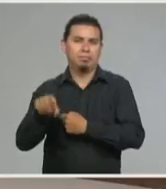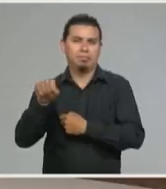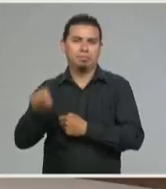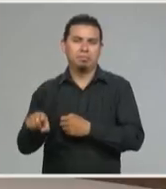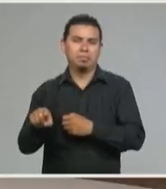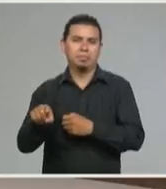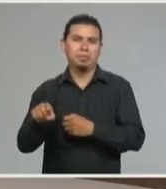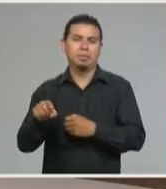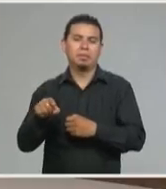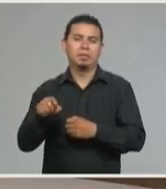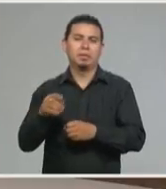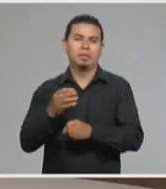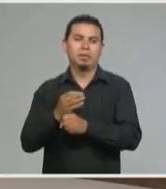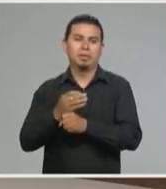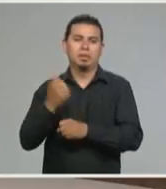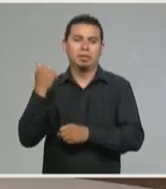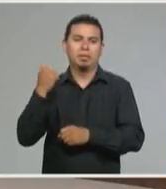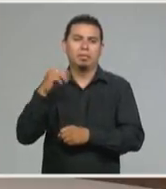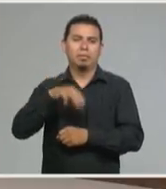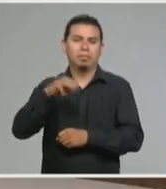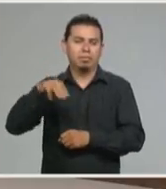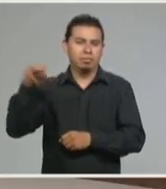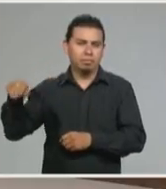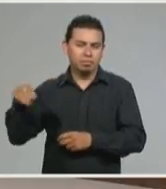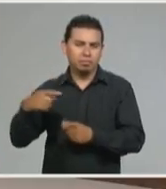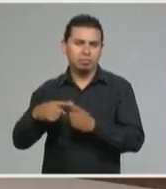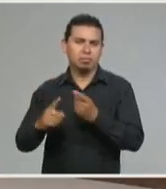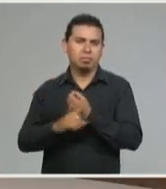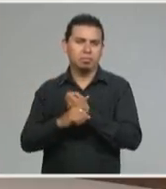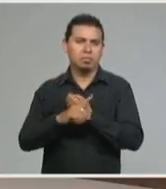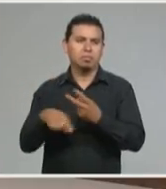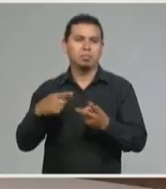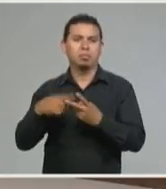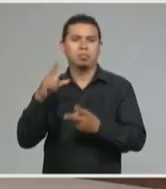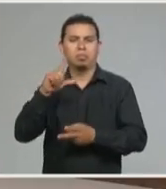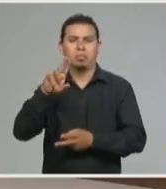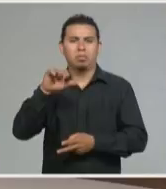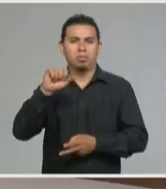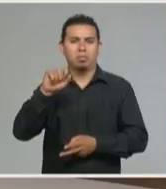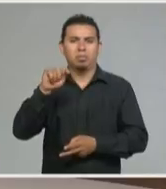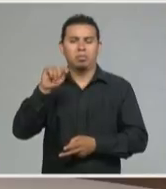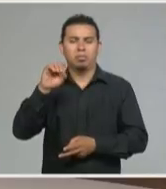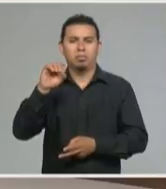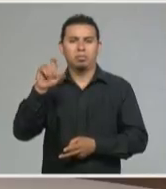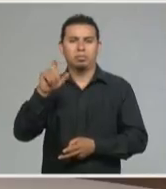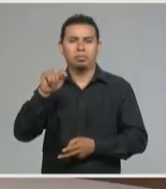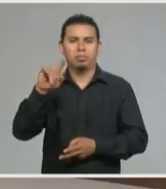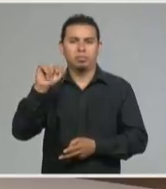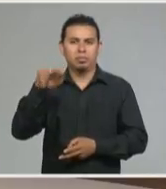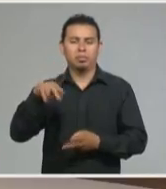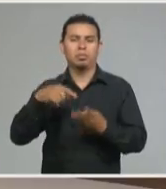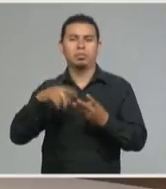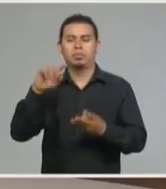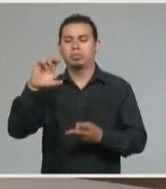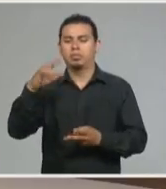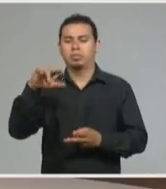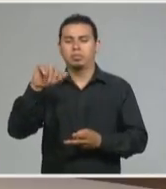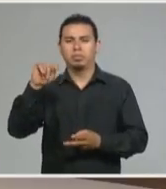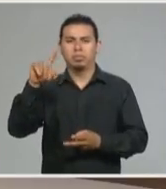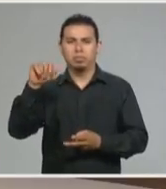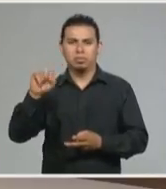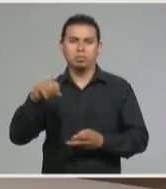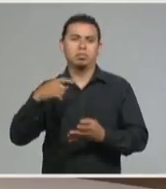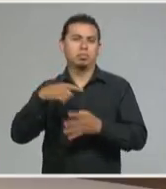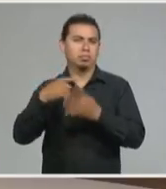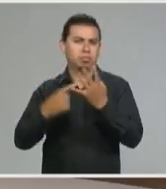pasa en Cieneguilla, aquí rumbo a Miahuatlán de Porfirio Díaz, lo que pasa en San Lucas Ojitlán, en la zona de la Chinantla. Hoy una marcha de